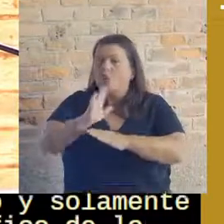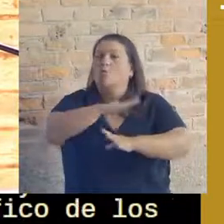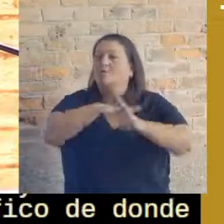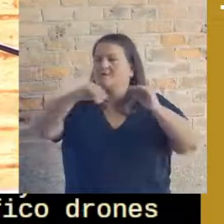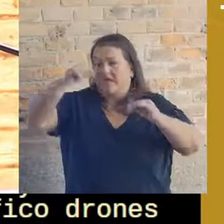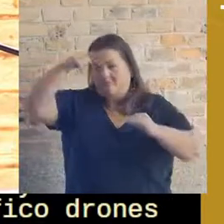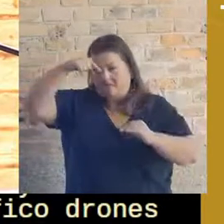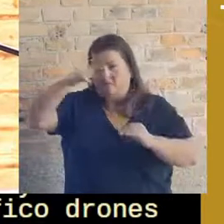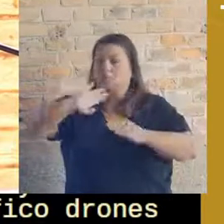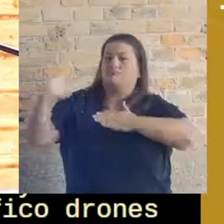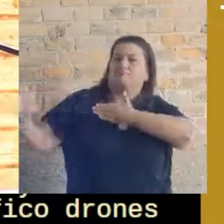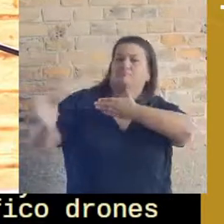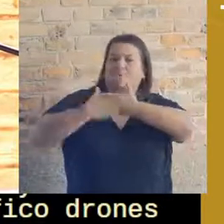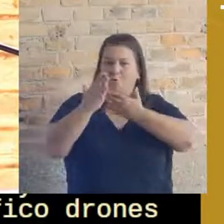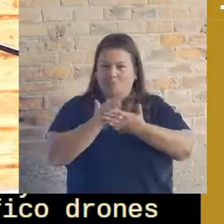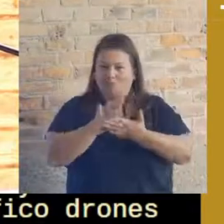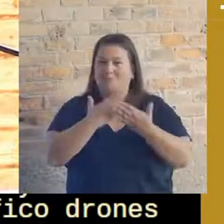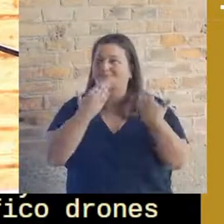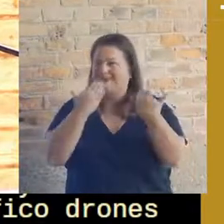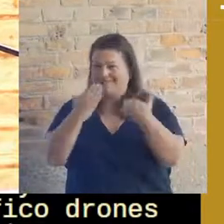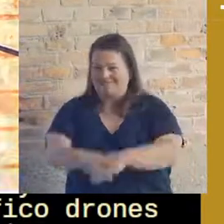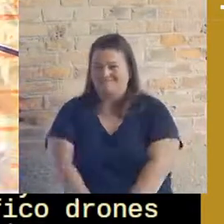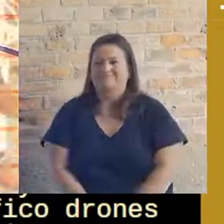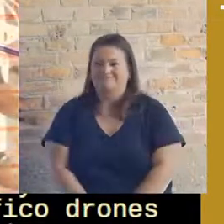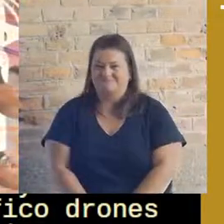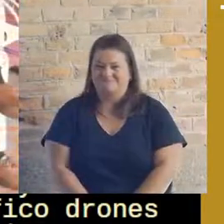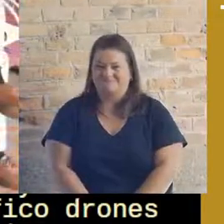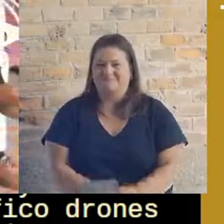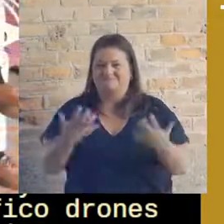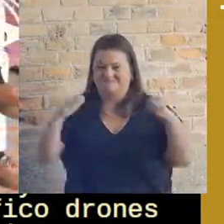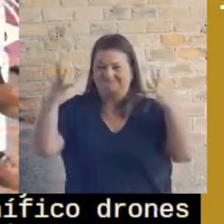extremadura declaro curado del curso Muchas gracias